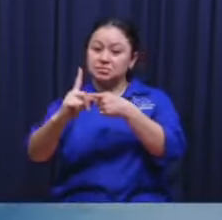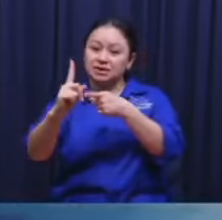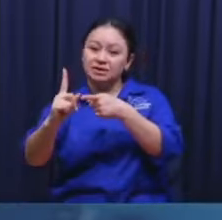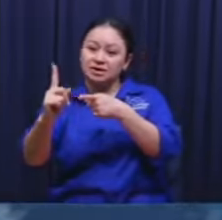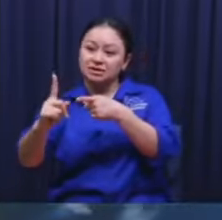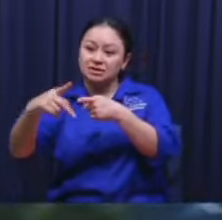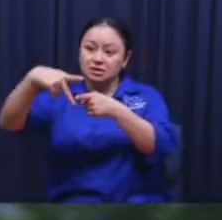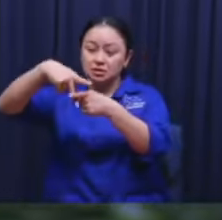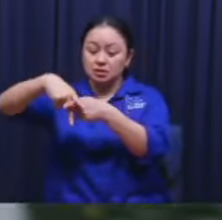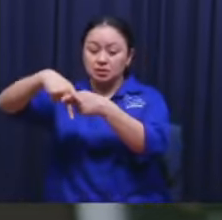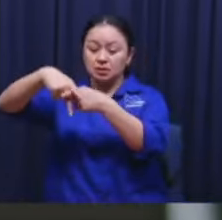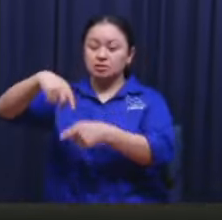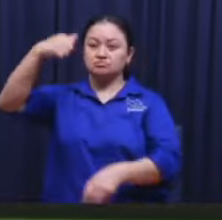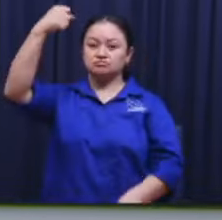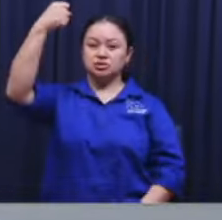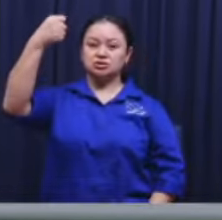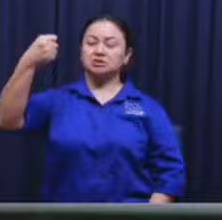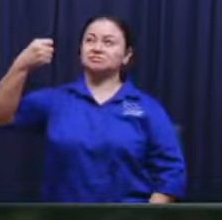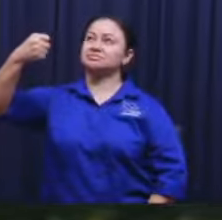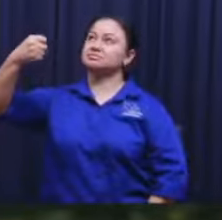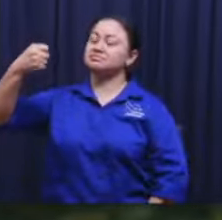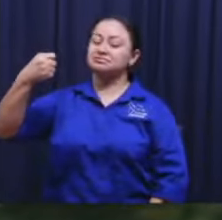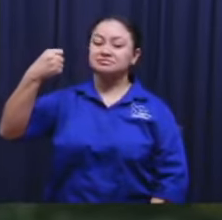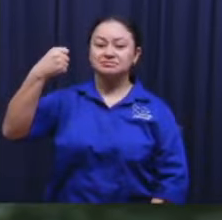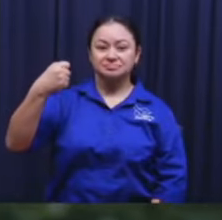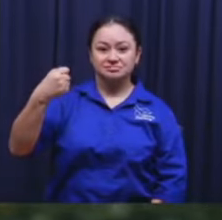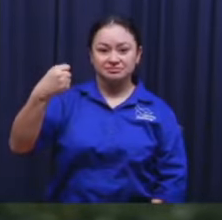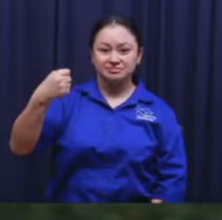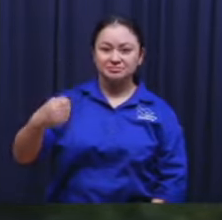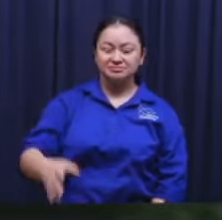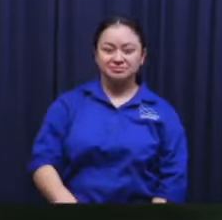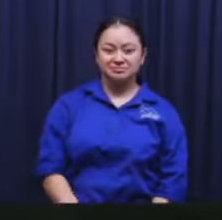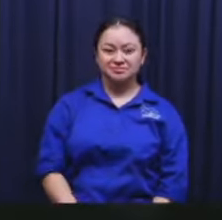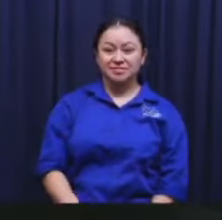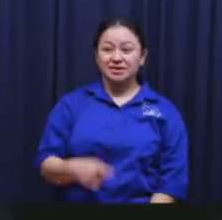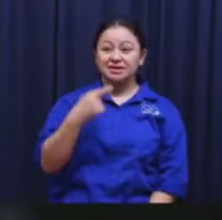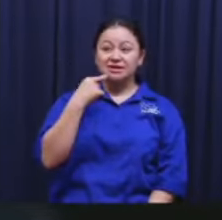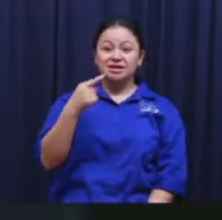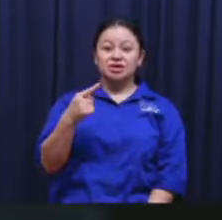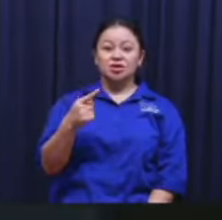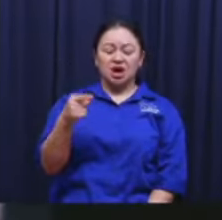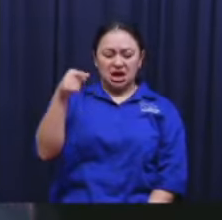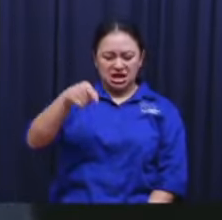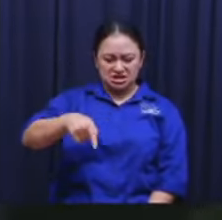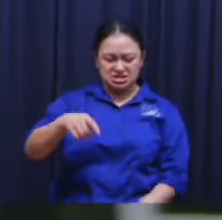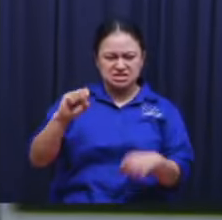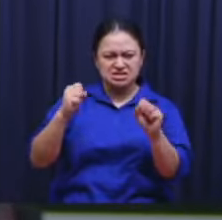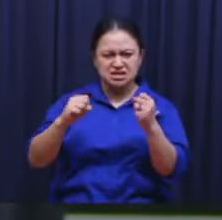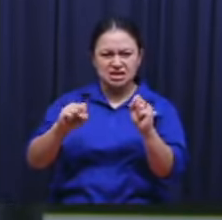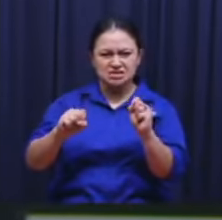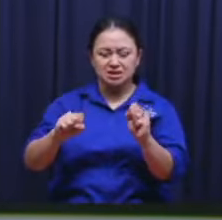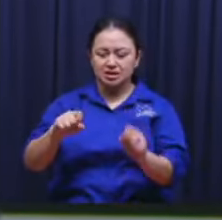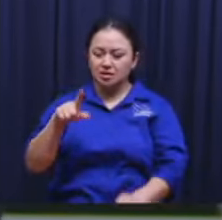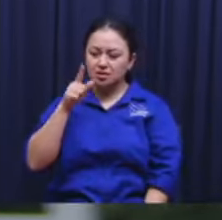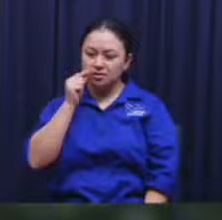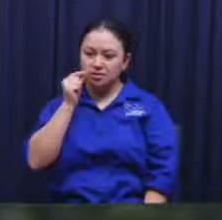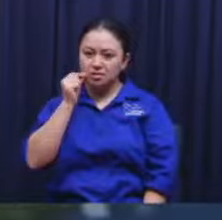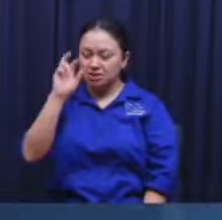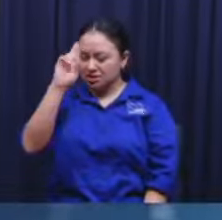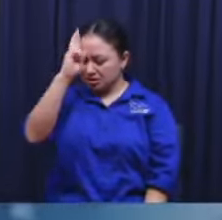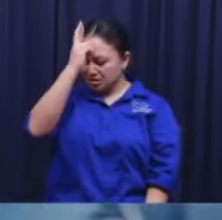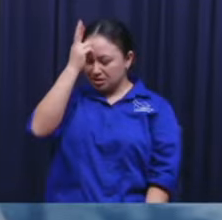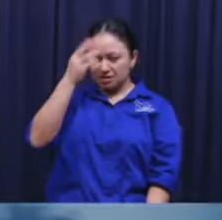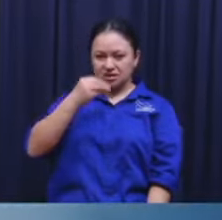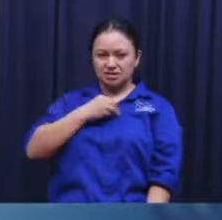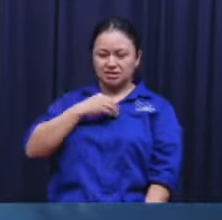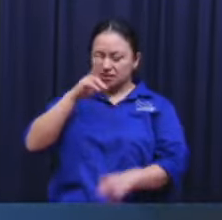Américas, así, jalando el caballo, diciendo, así se hace con el hombre que el rey